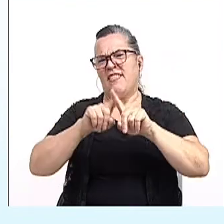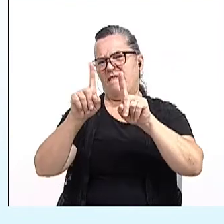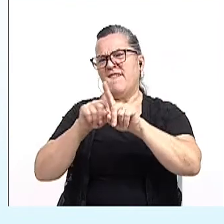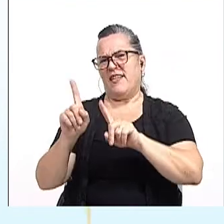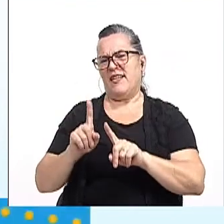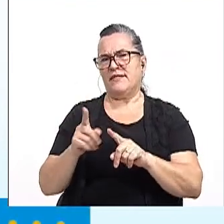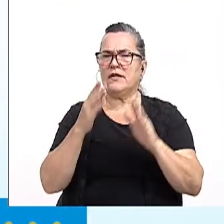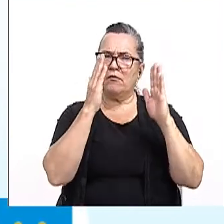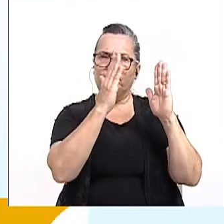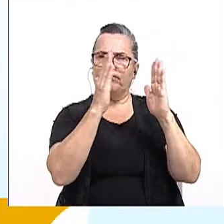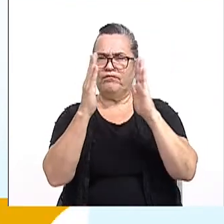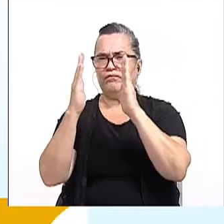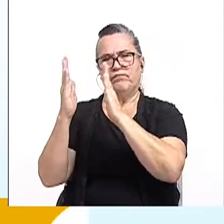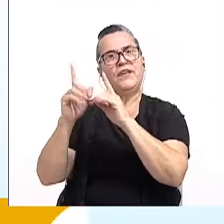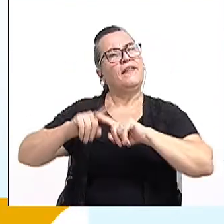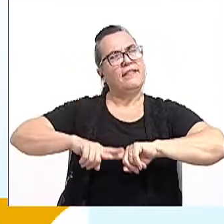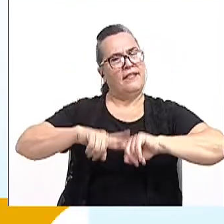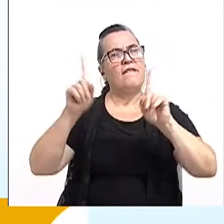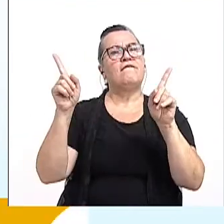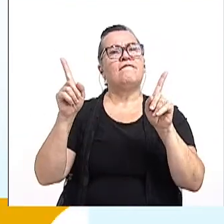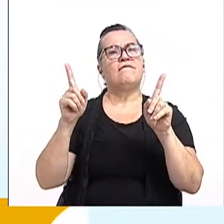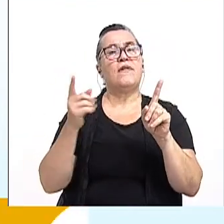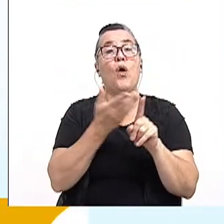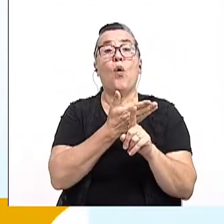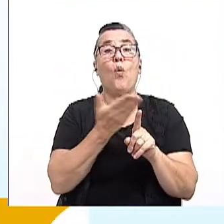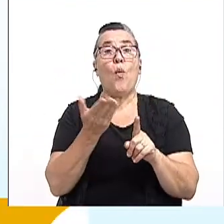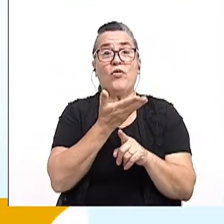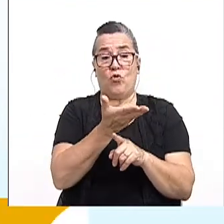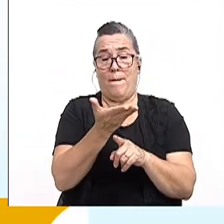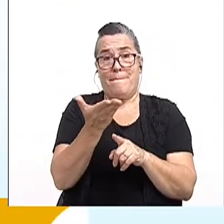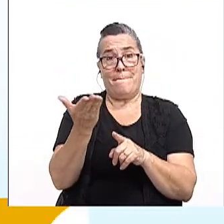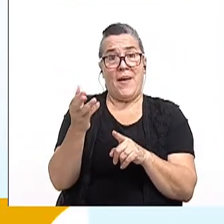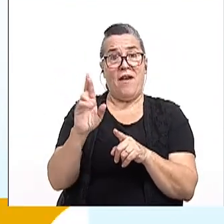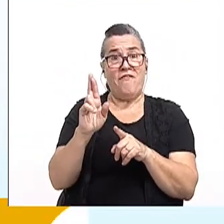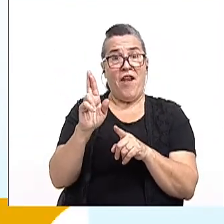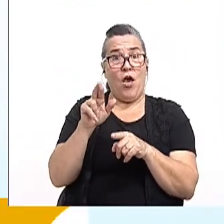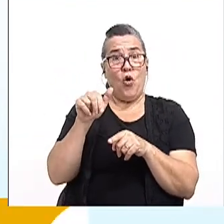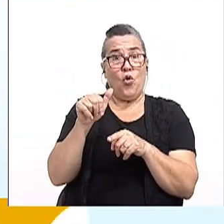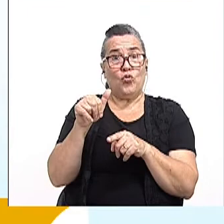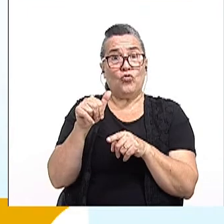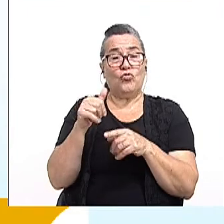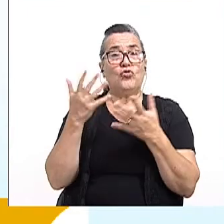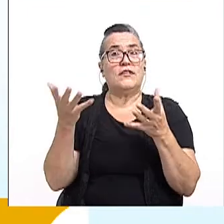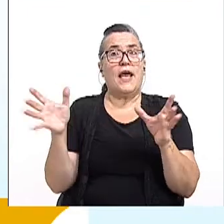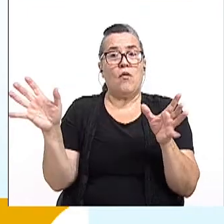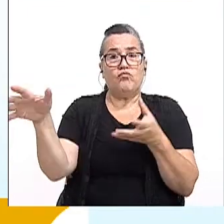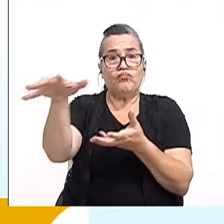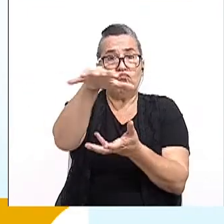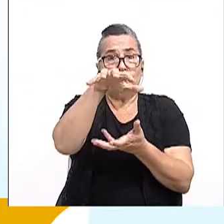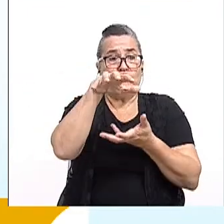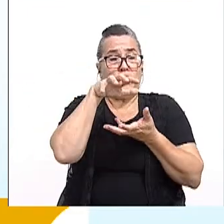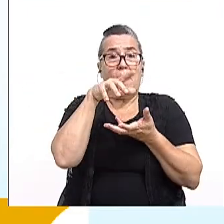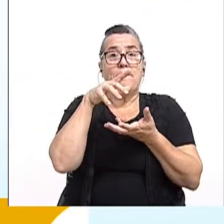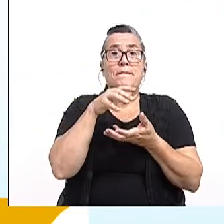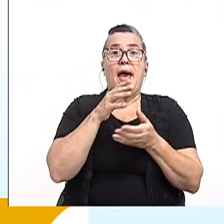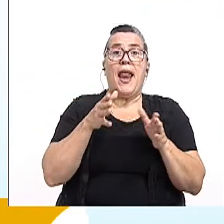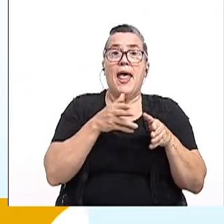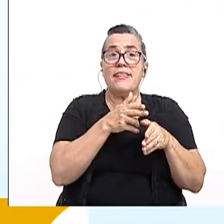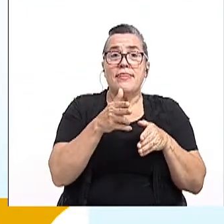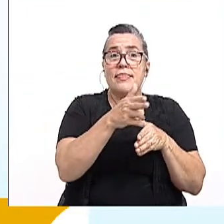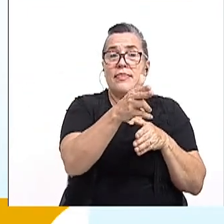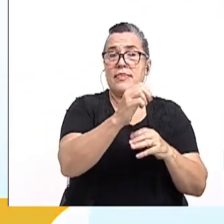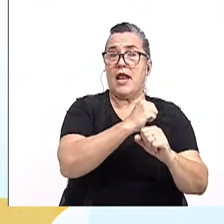deben tratarse de manera muy diferente cuando los materiales radiactivos se embalan para su transporte seguro.